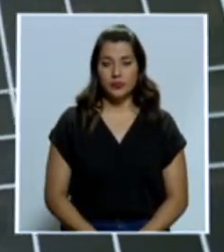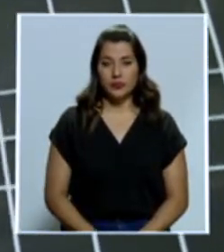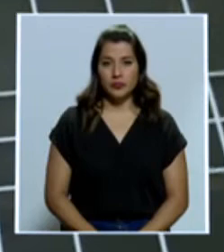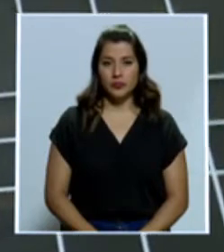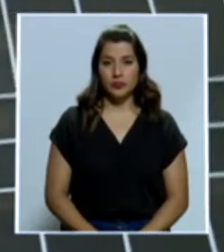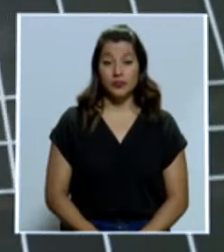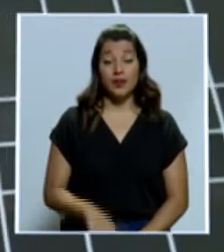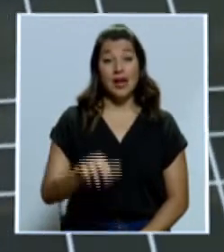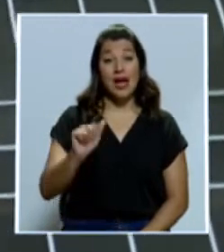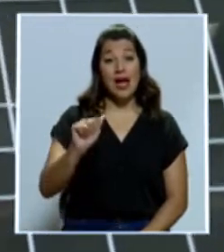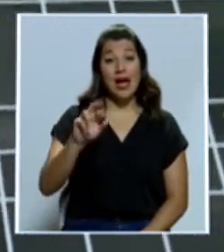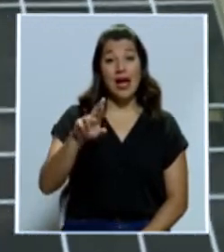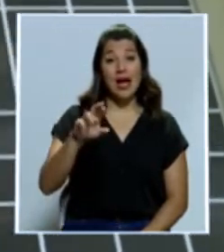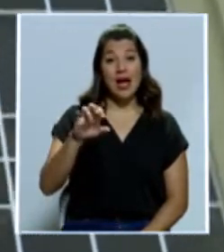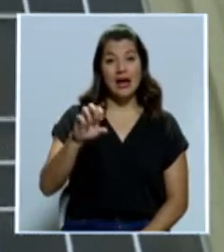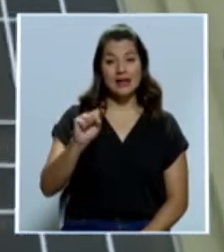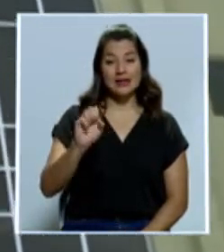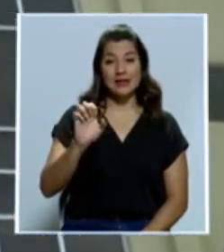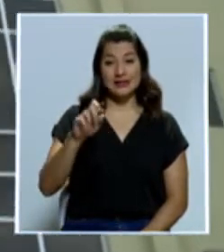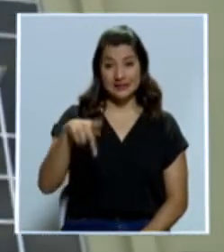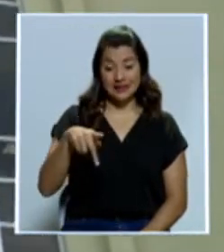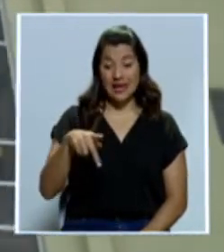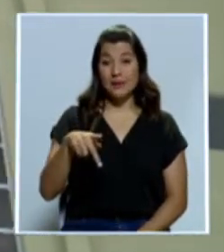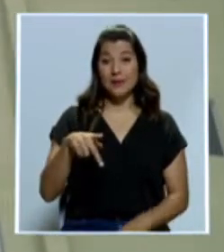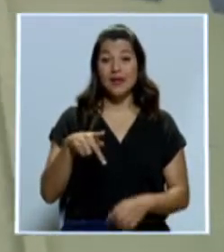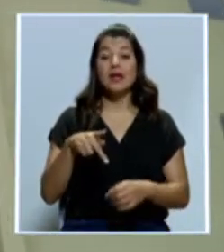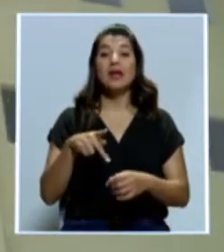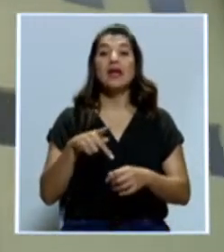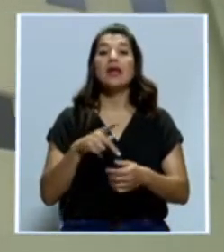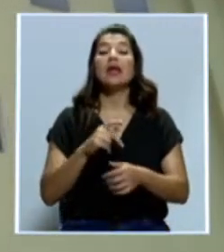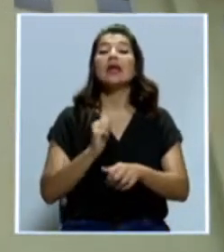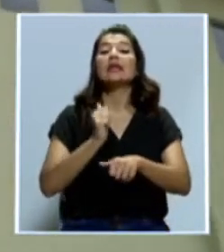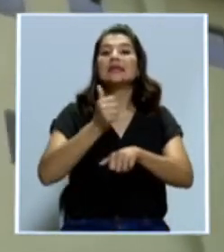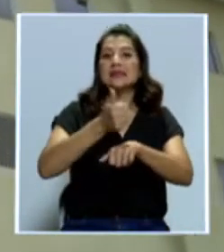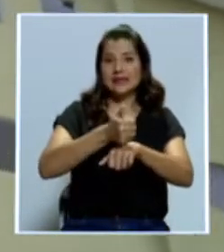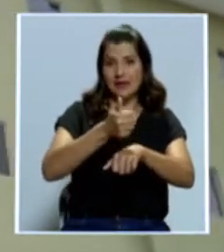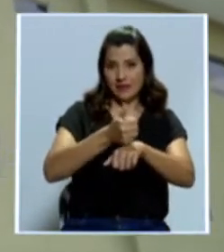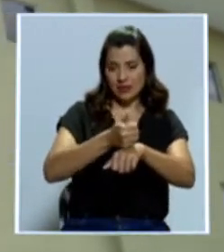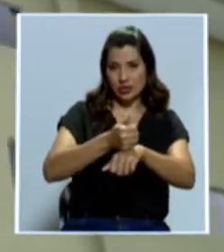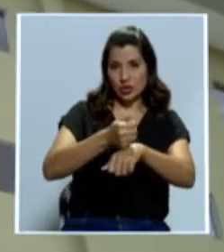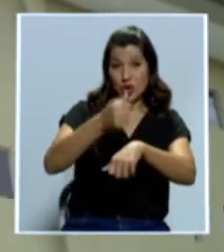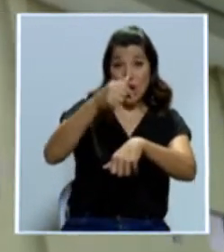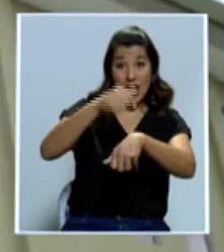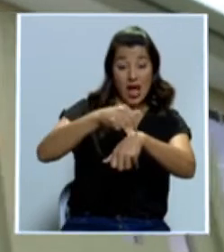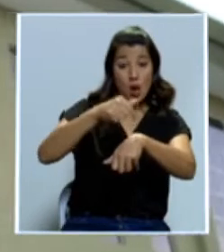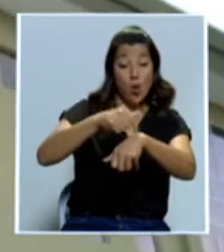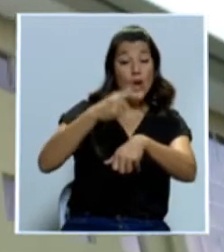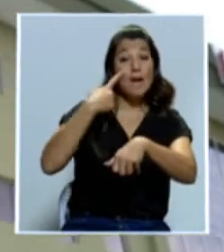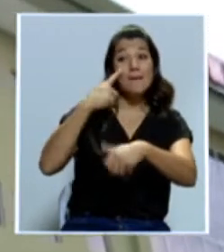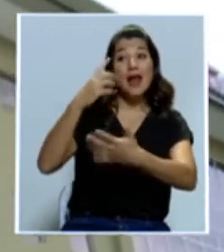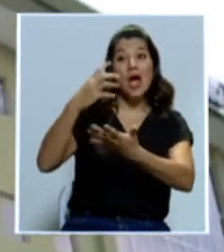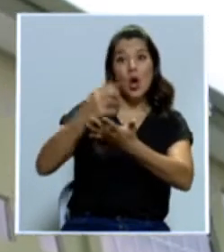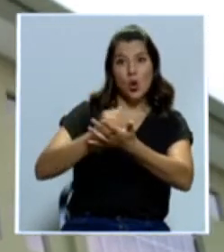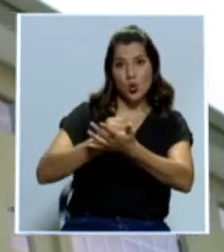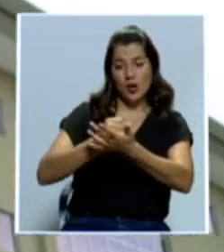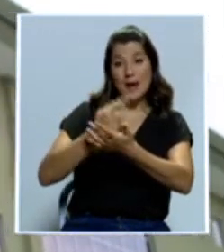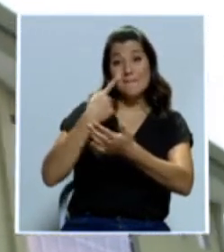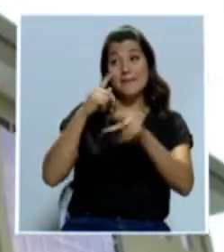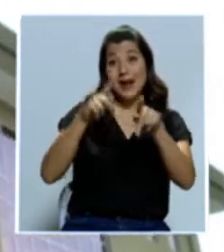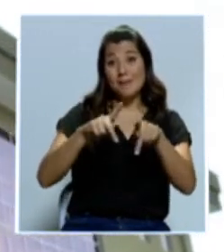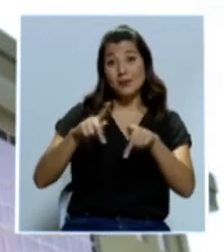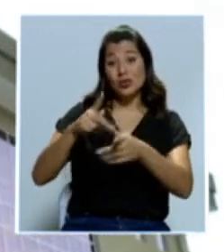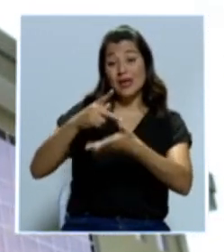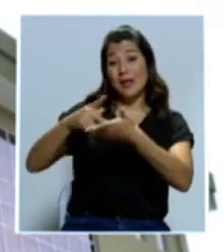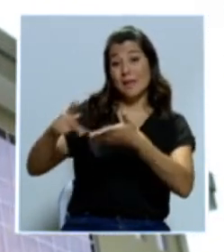La Autoridad Reguladora de Servicios Públicos planteó la creación de la tarifa horaria residencial para los abonados del Instituto Costarricense